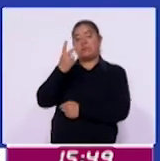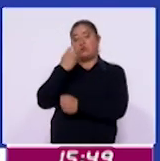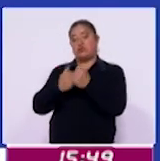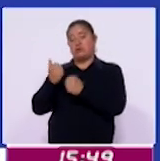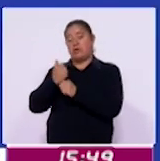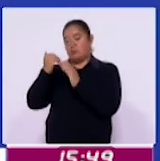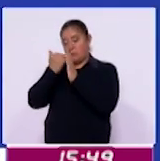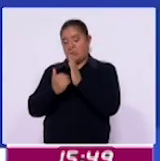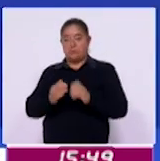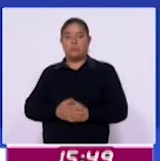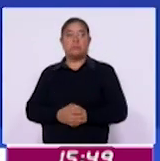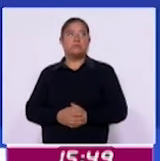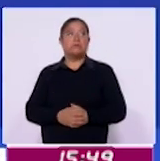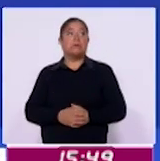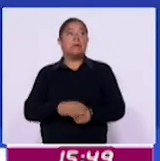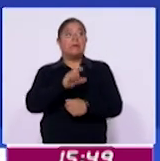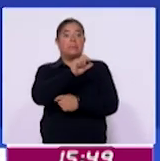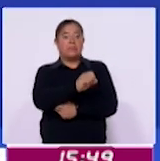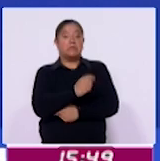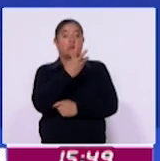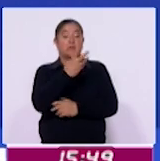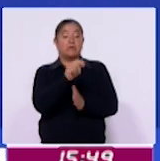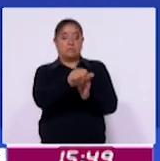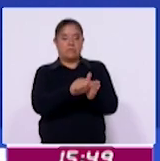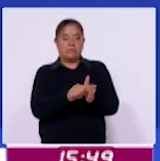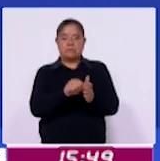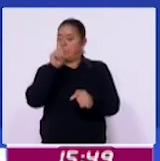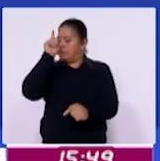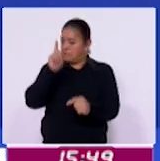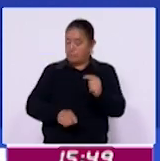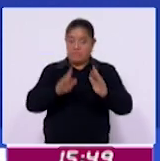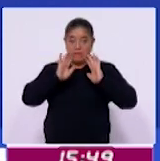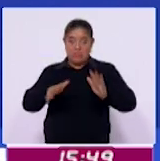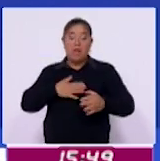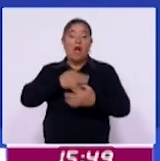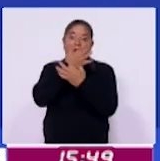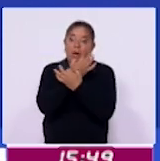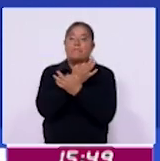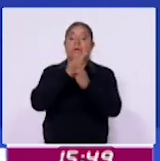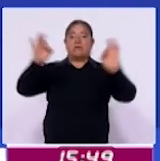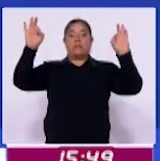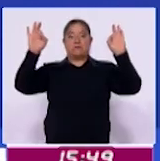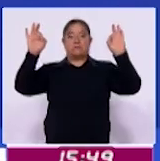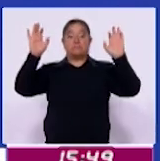Se eliminan los 24 meses. Hemos decidido proponer la Asamblea Nacional